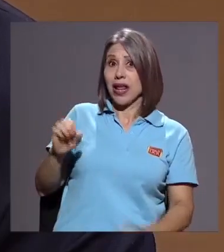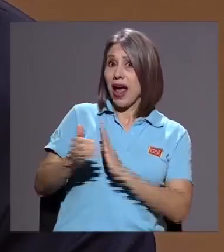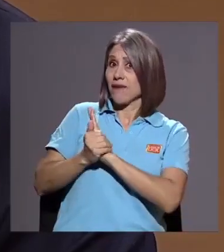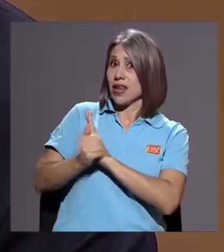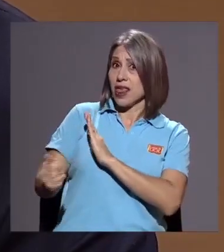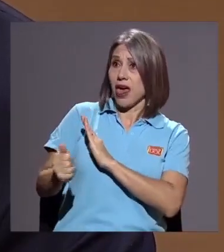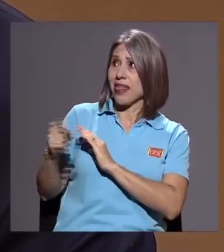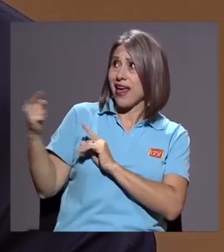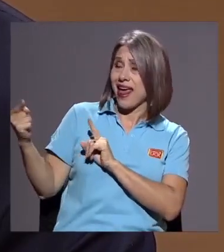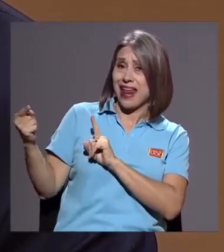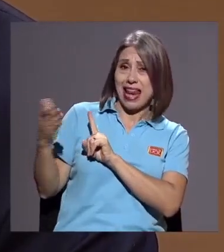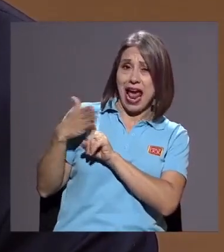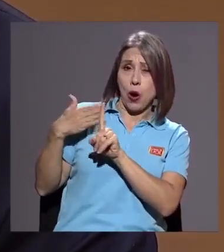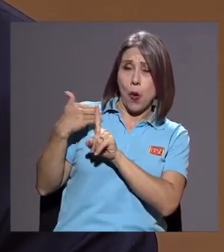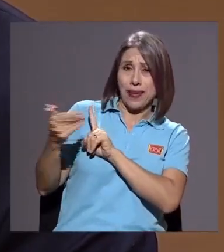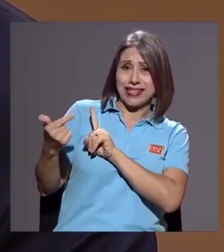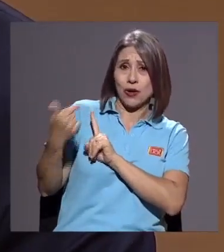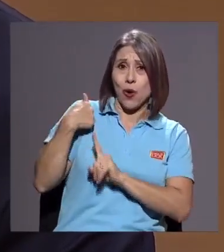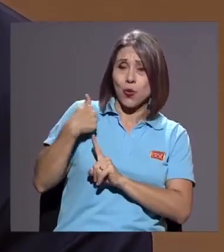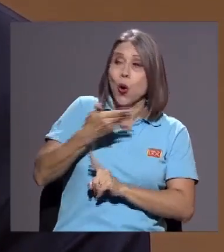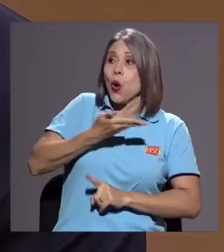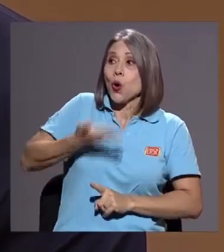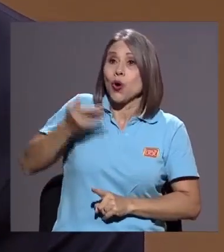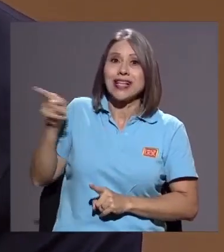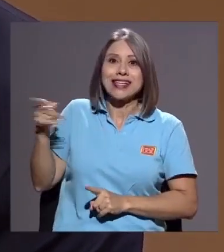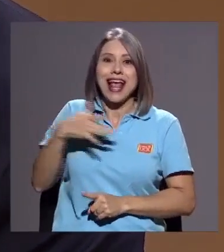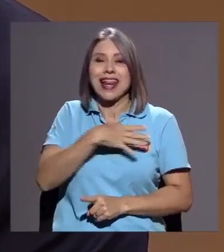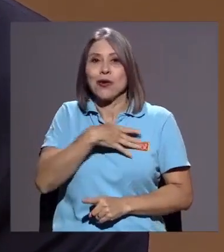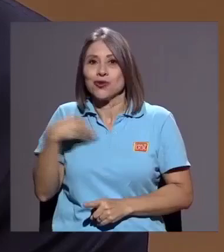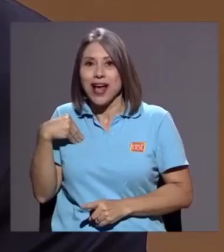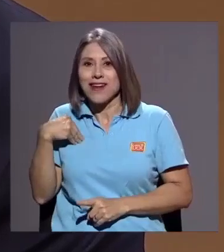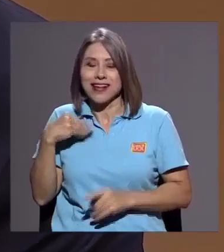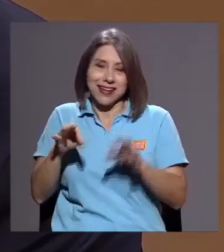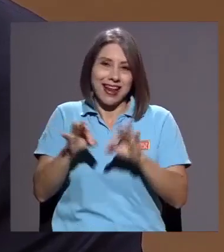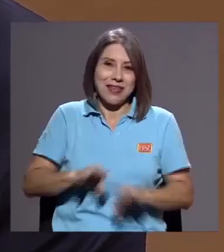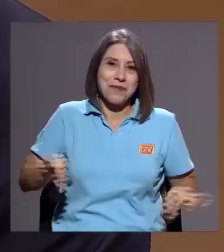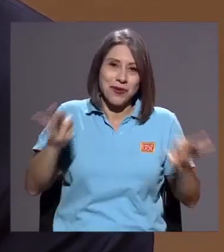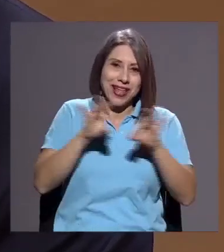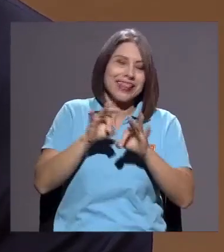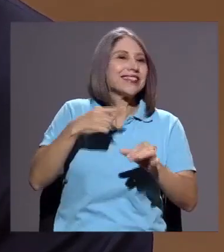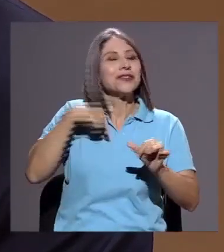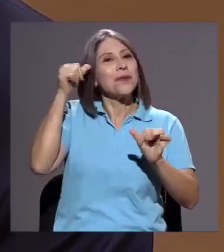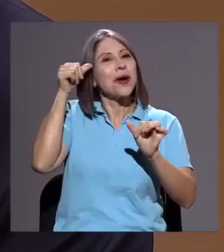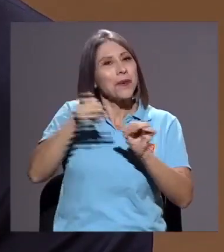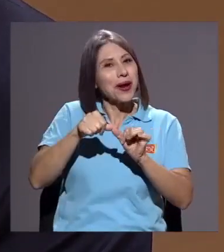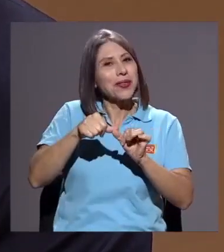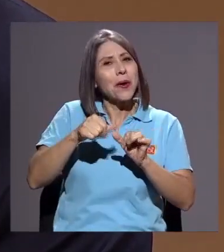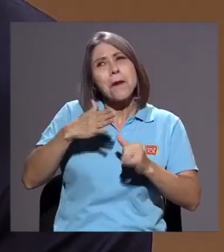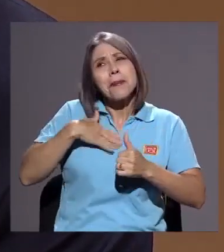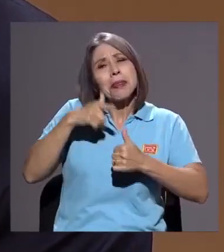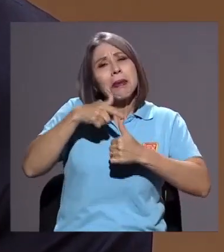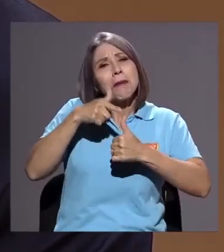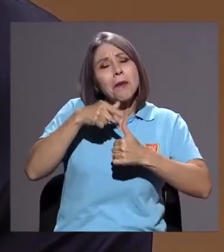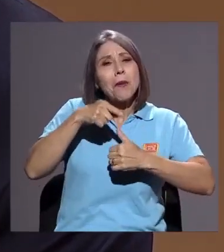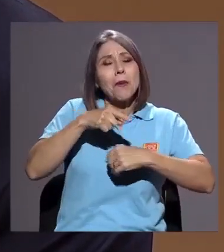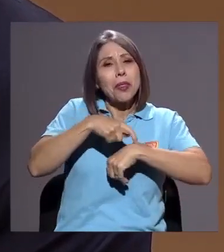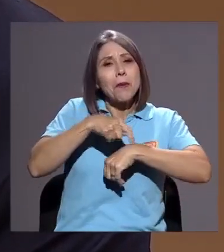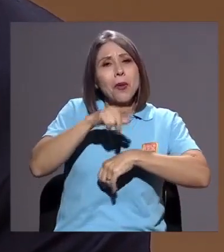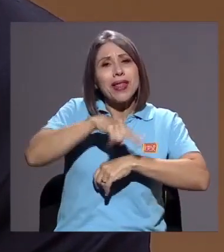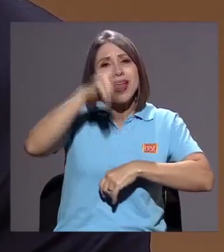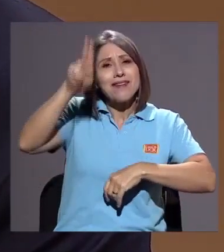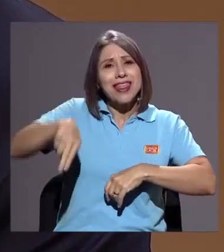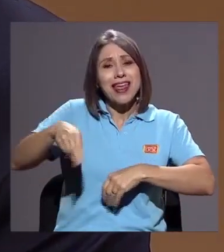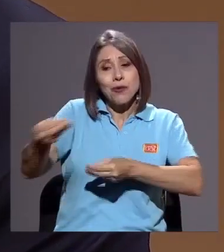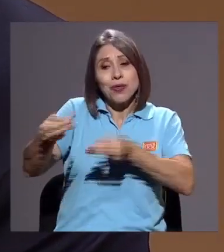convencerlo a uno de que las cosas que le gustaban a él eran importantes, ¿no? Yo me acuerdo con mis navidades con un trencito eléctrico, el